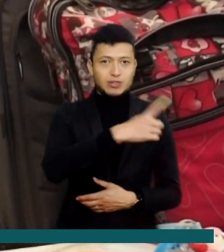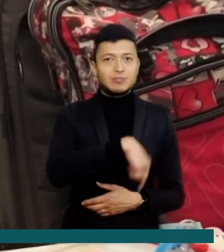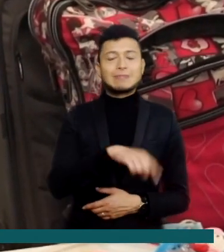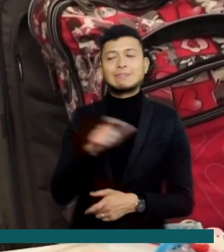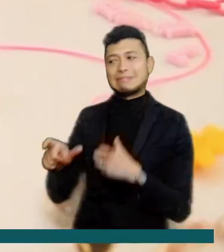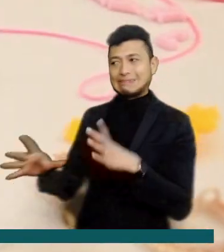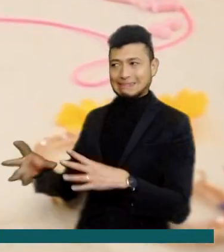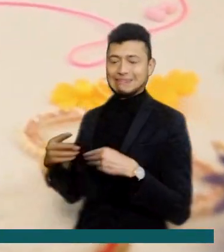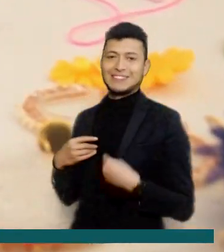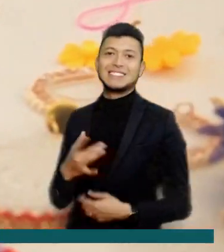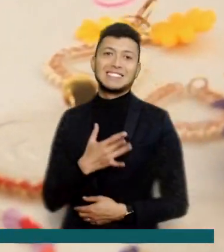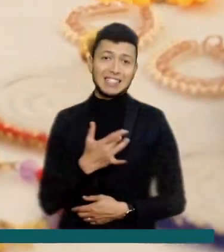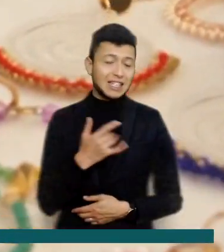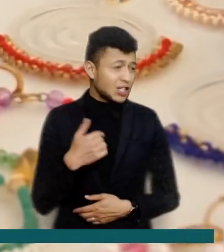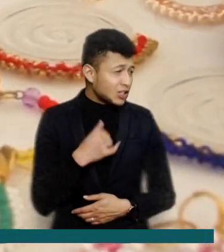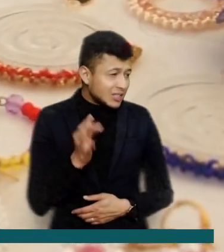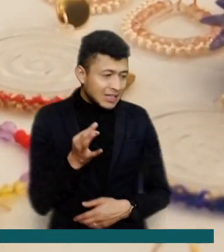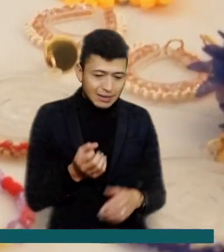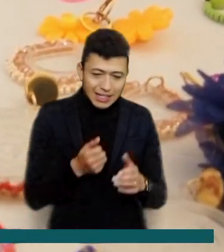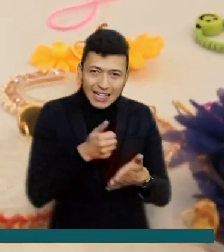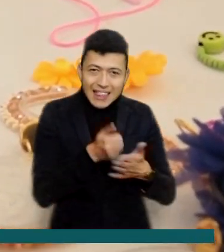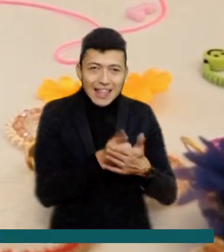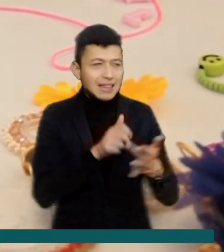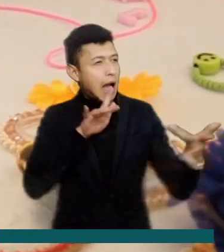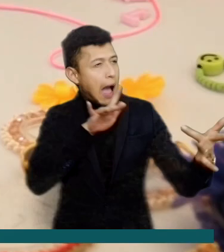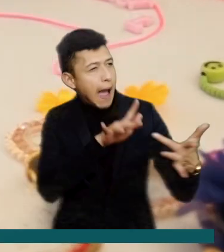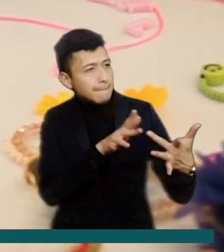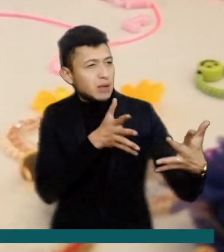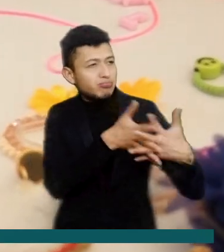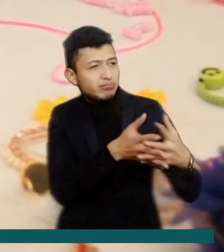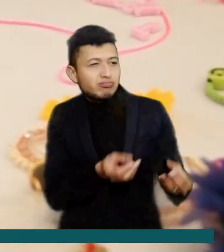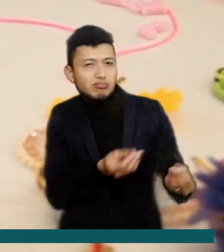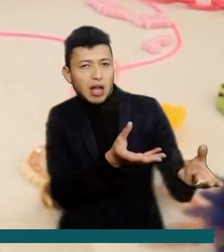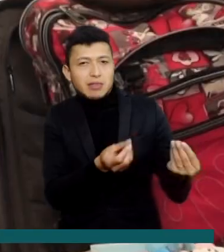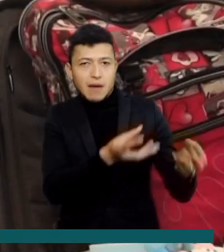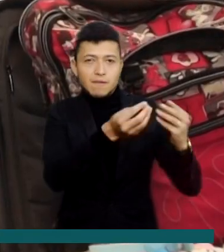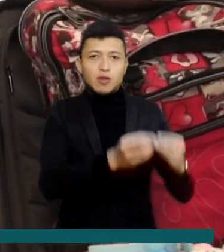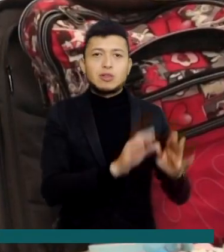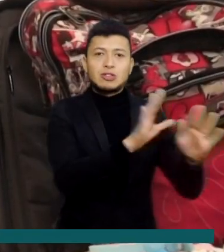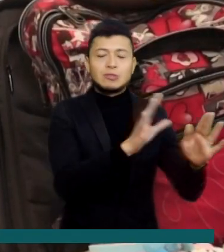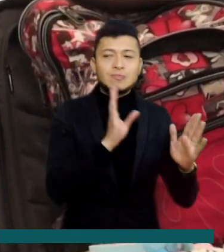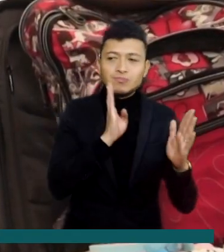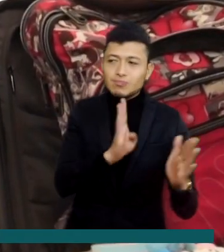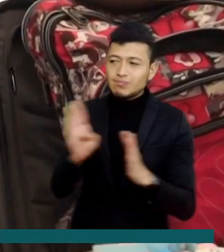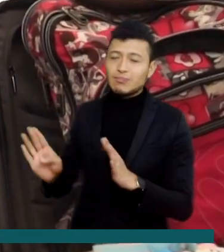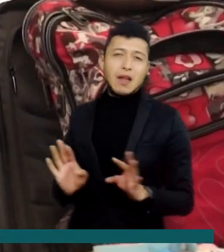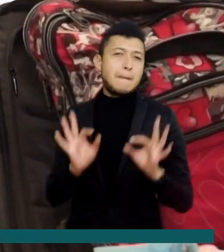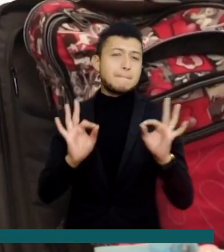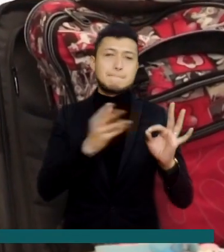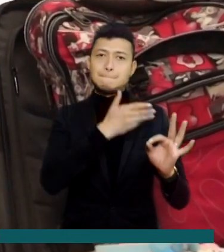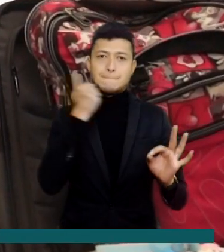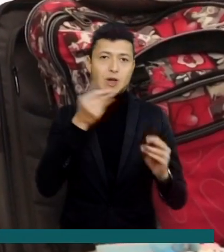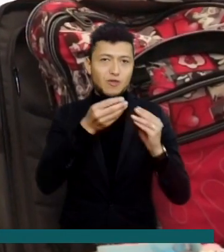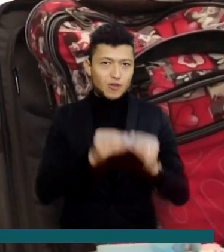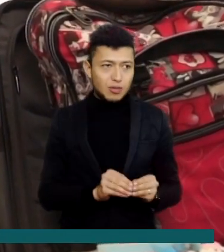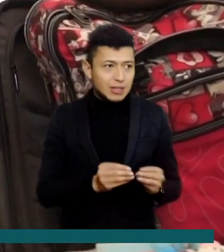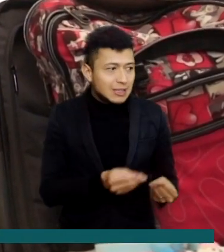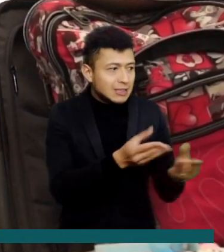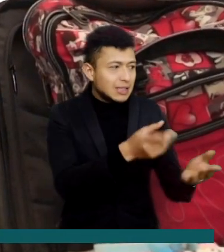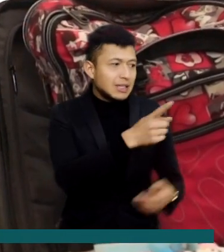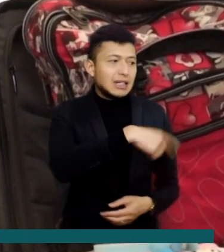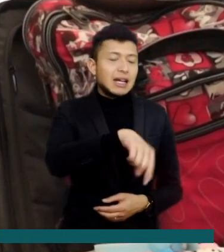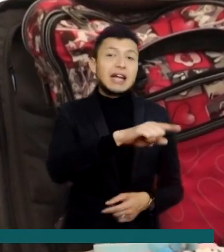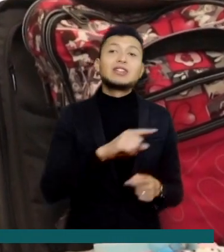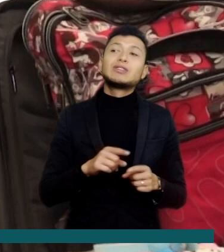productos. Yo siempre trato de hacerse los personalizados, complacerlos, para que atenderlos de la mejor manera posible, para